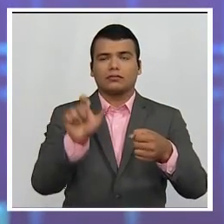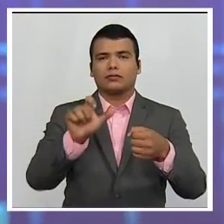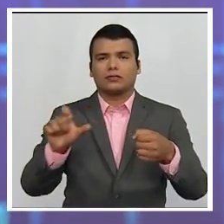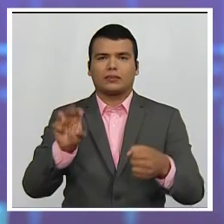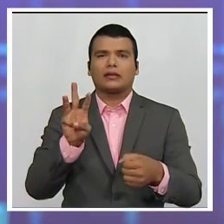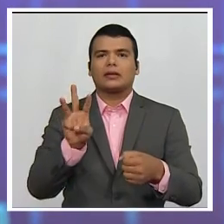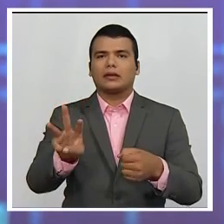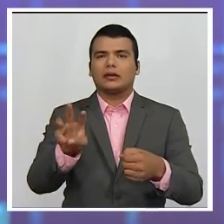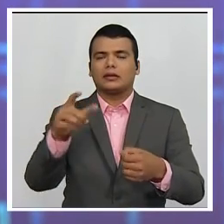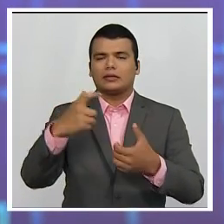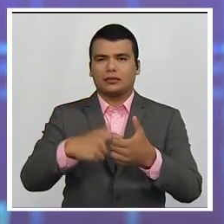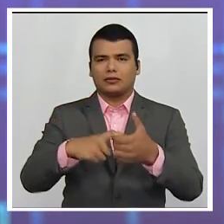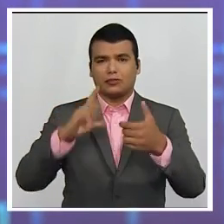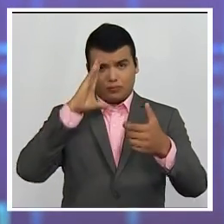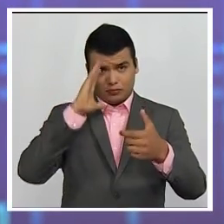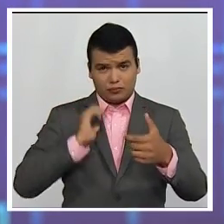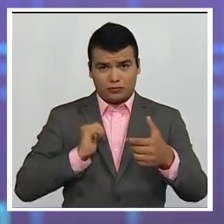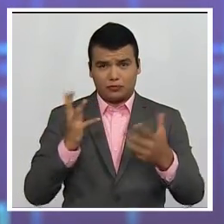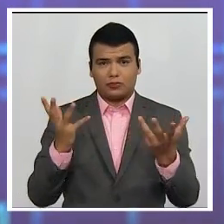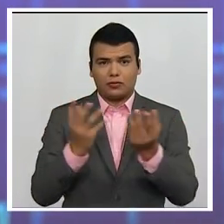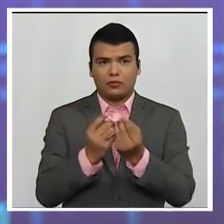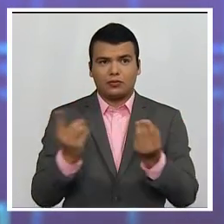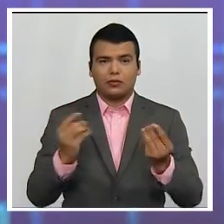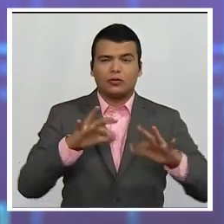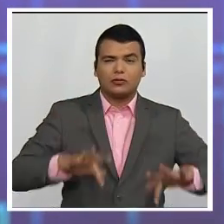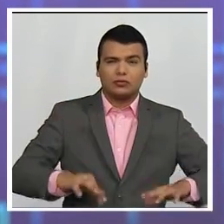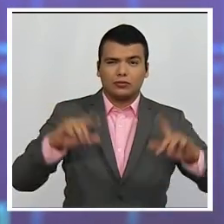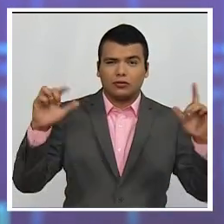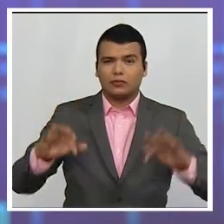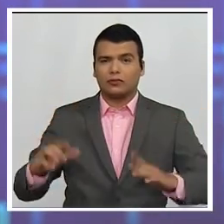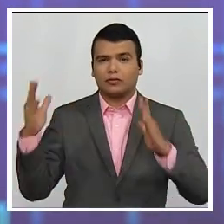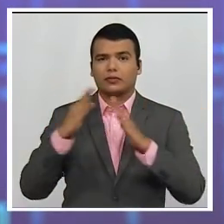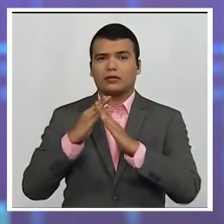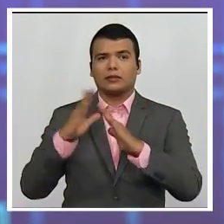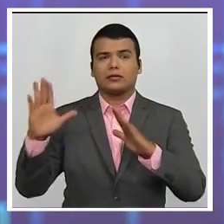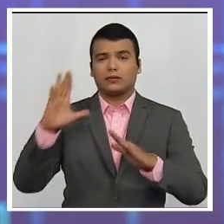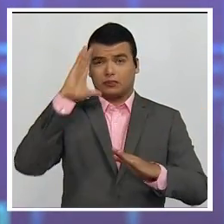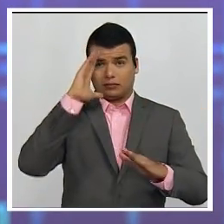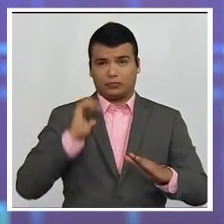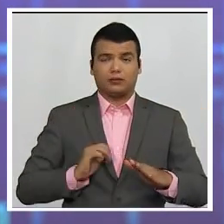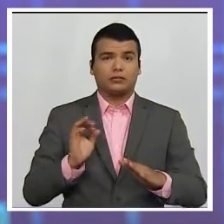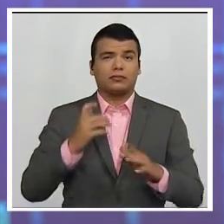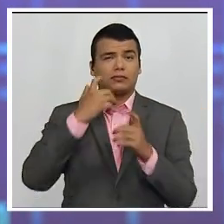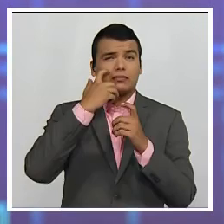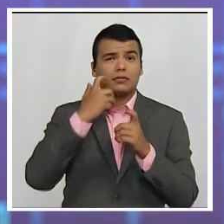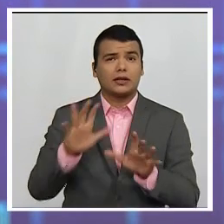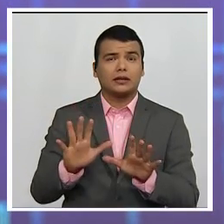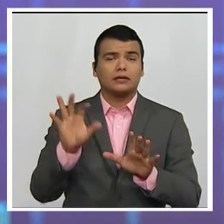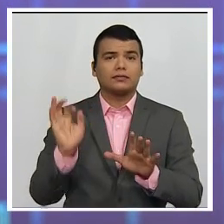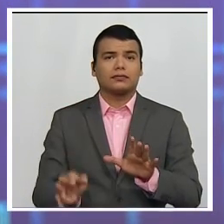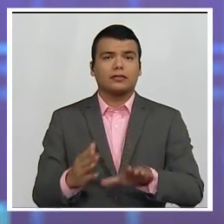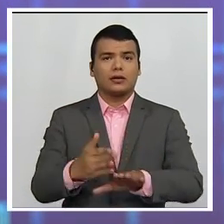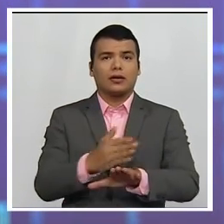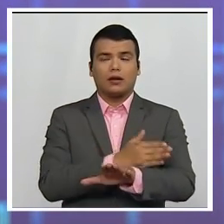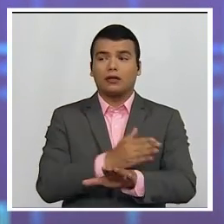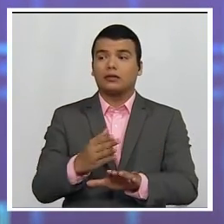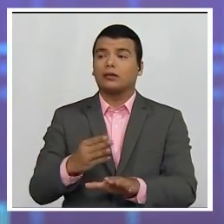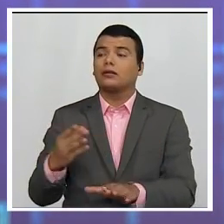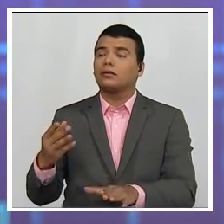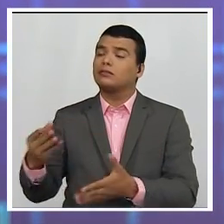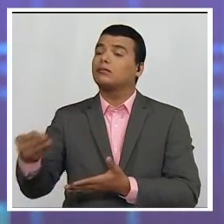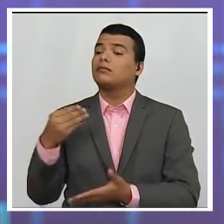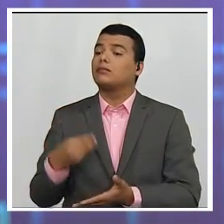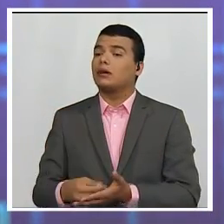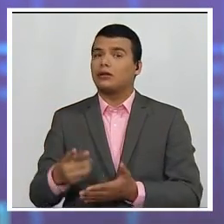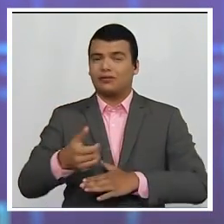agentes adscritos al grupo de anti atracos de la policía metropolitana porque al parecer habrían recibido sobornos de